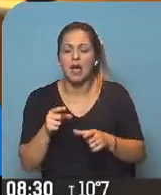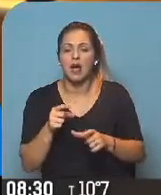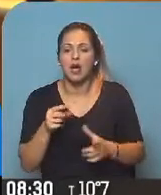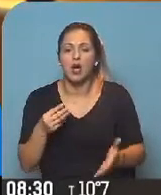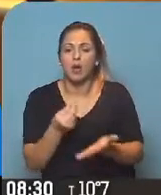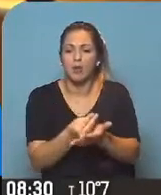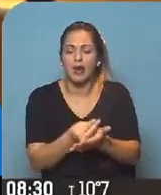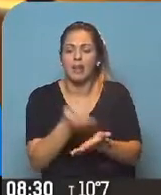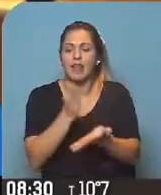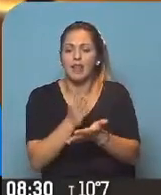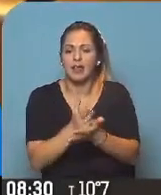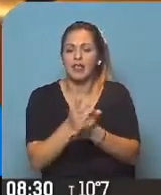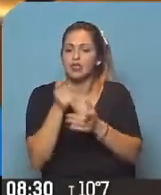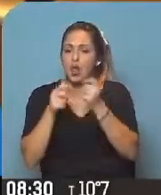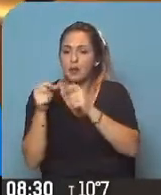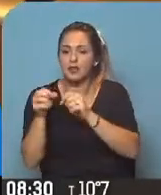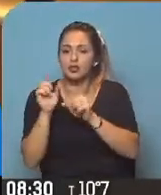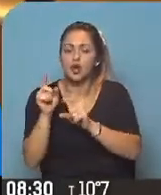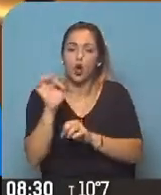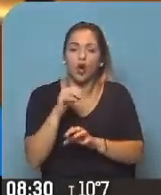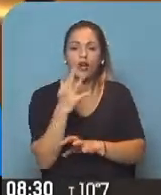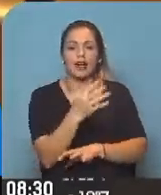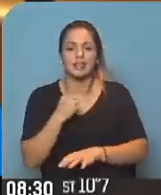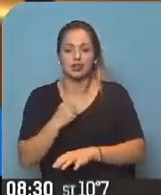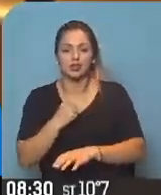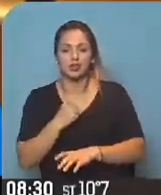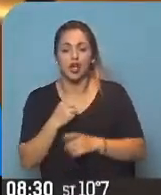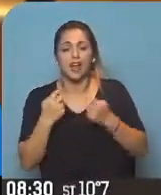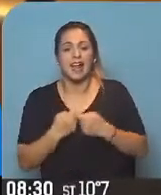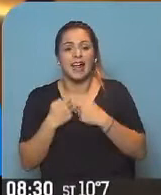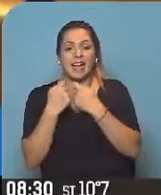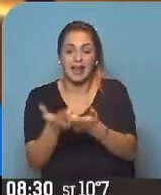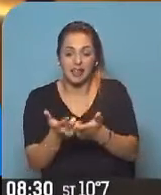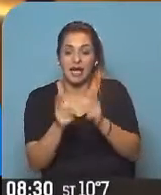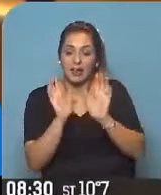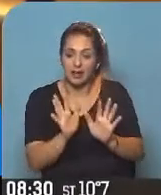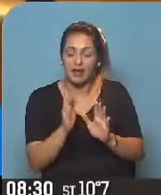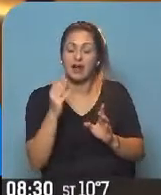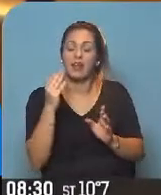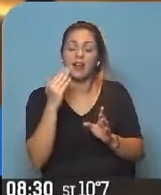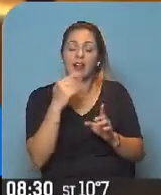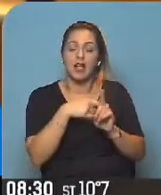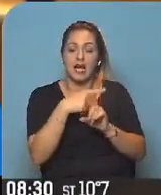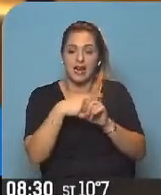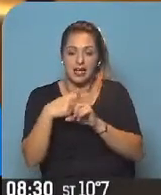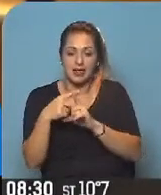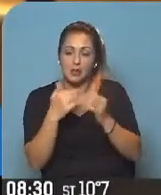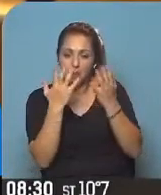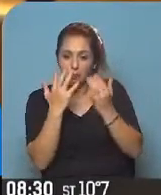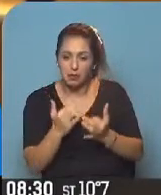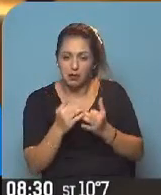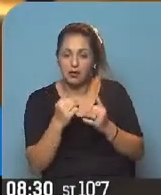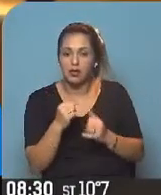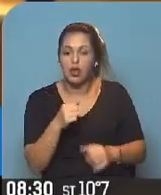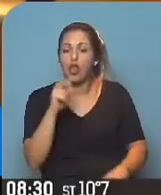derechos de exportación o retenciones que aportarían según los cálculos del ministerio 280 mil